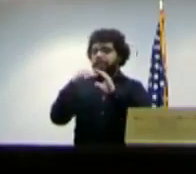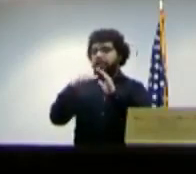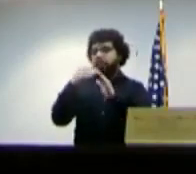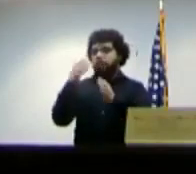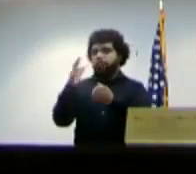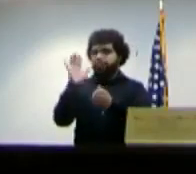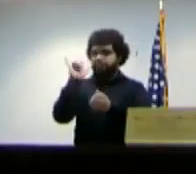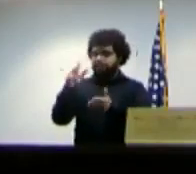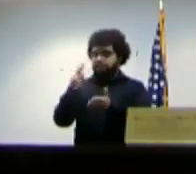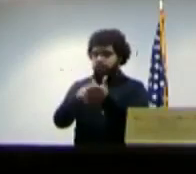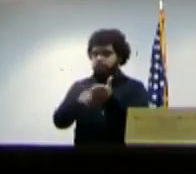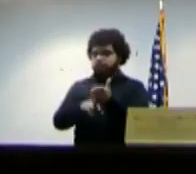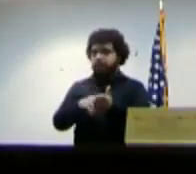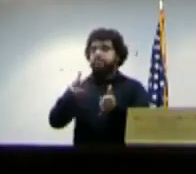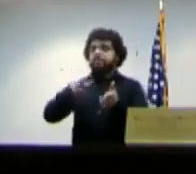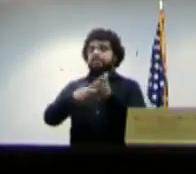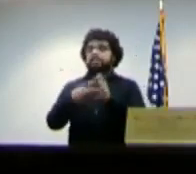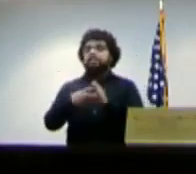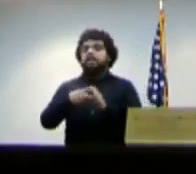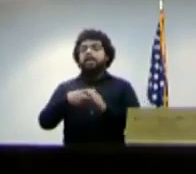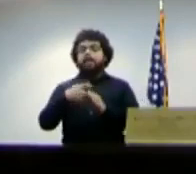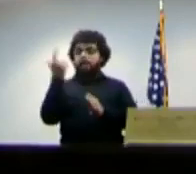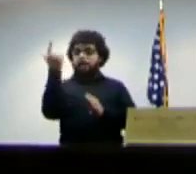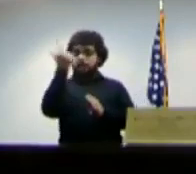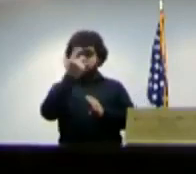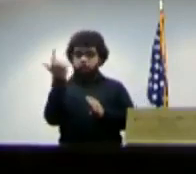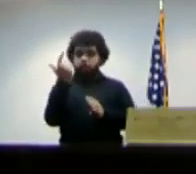así que el próximo lunes esperamos esos documentos.